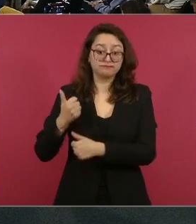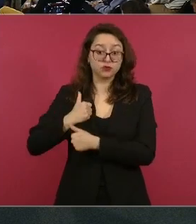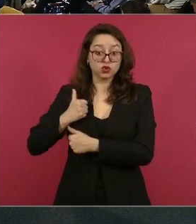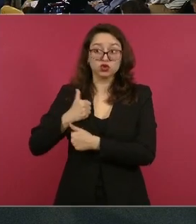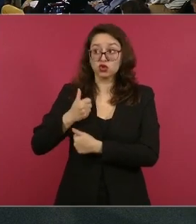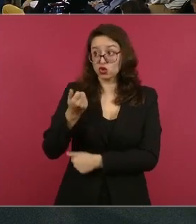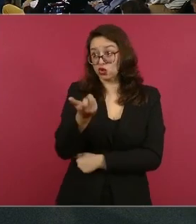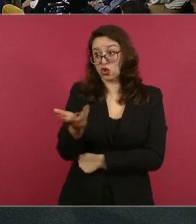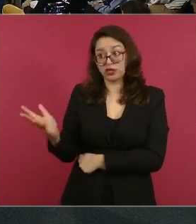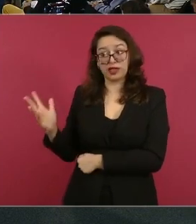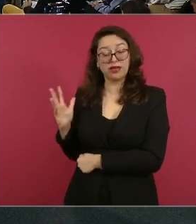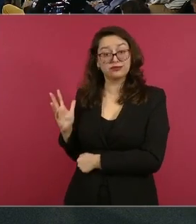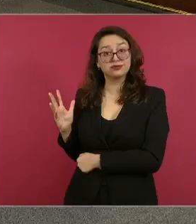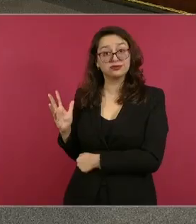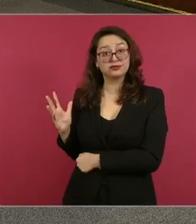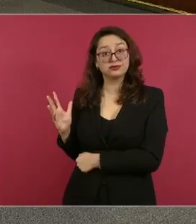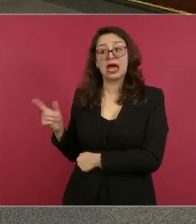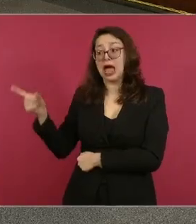Fuerzas Armadas.